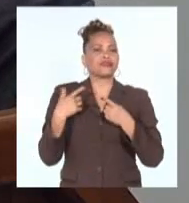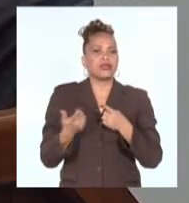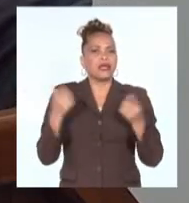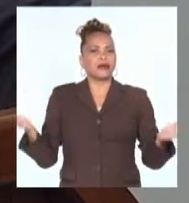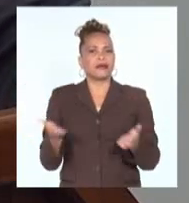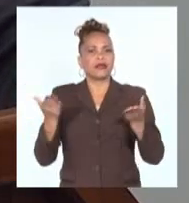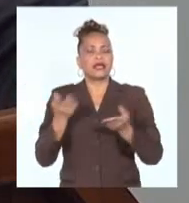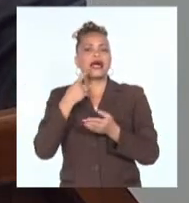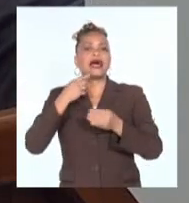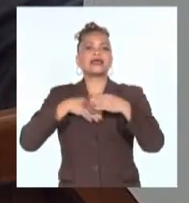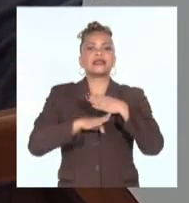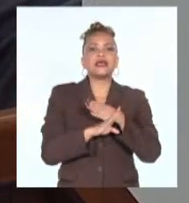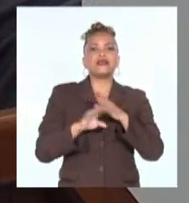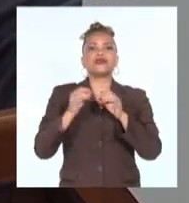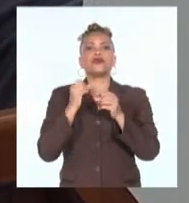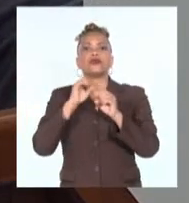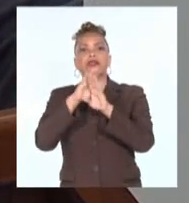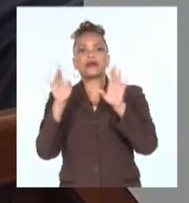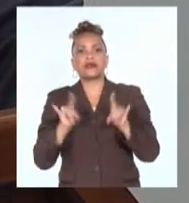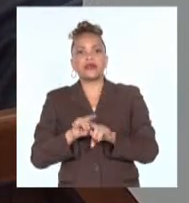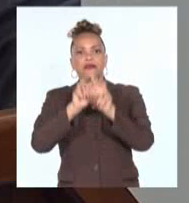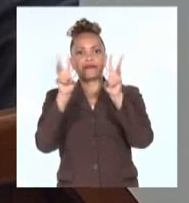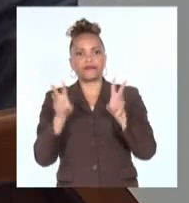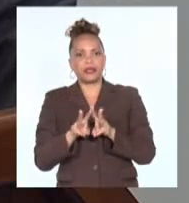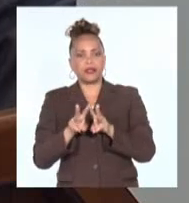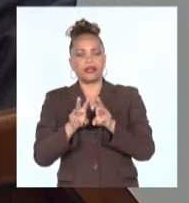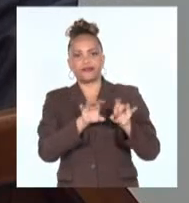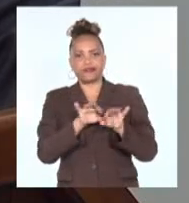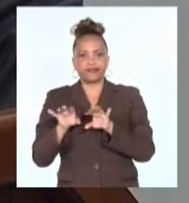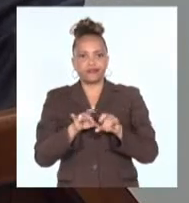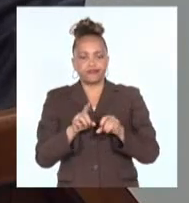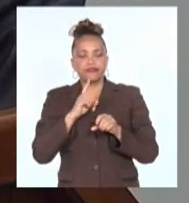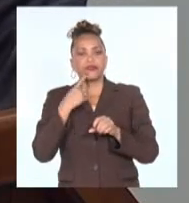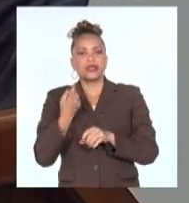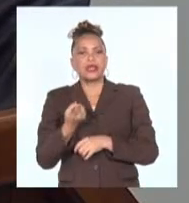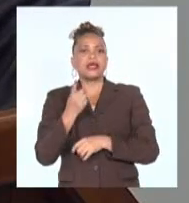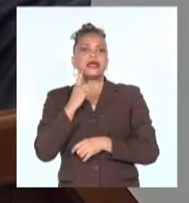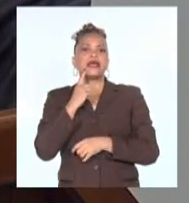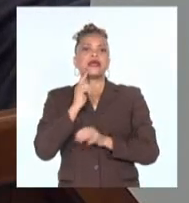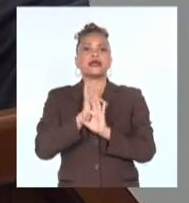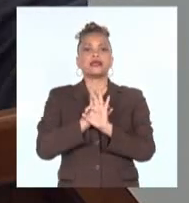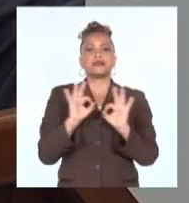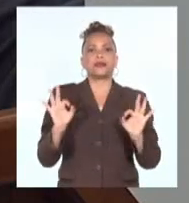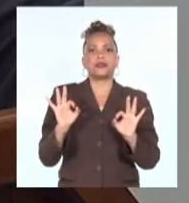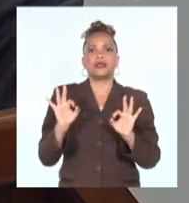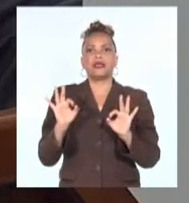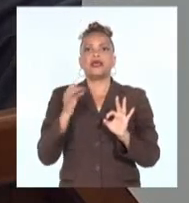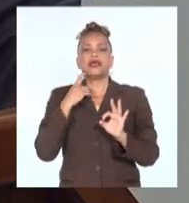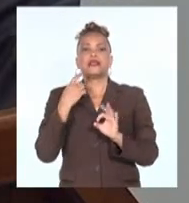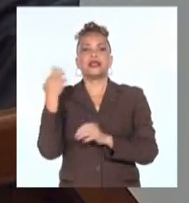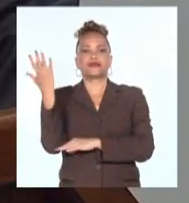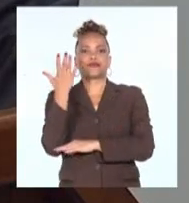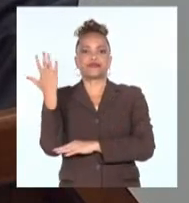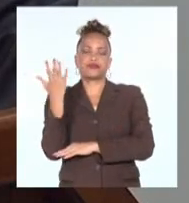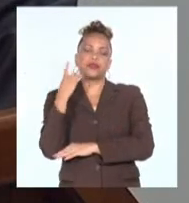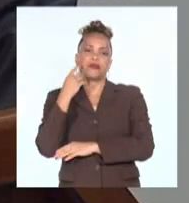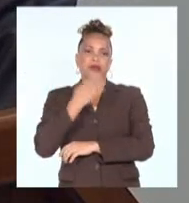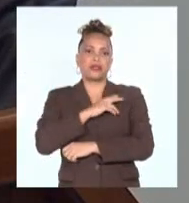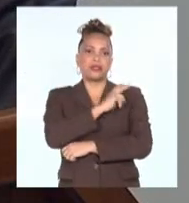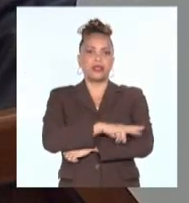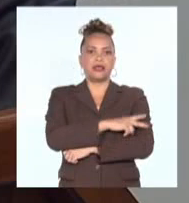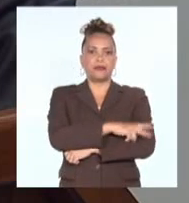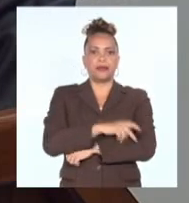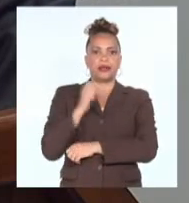datos y registros de información biológica primaria sobre especies y ecosistemas del país. Acciones como la inclusión